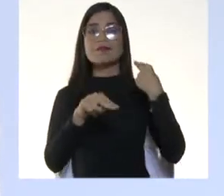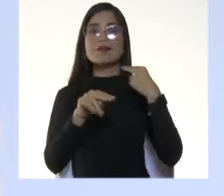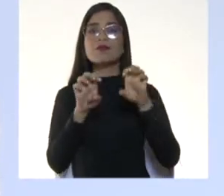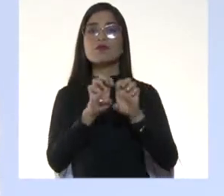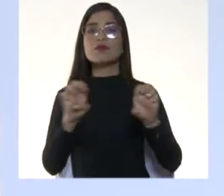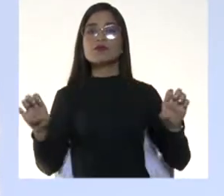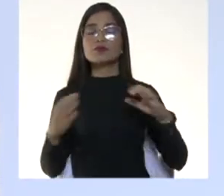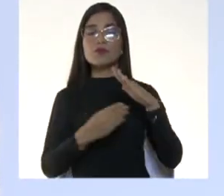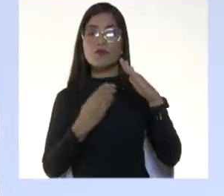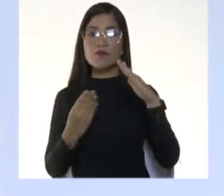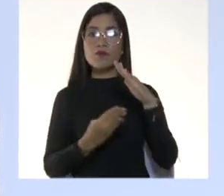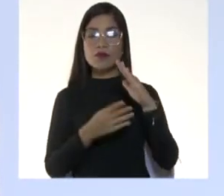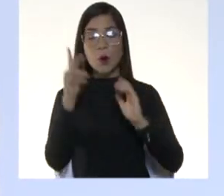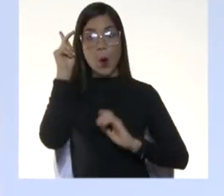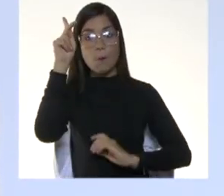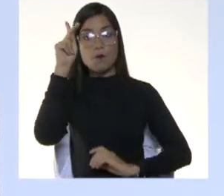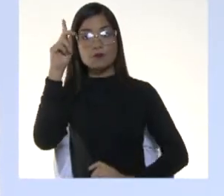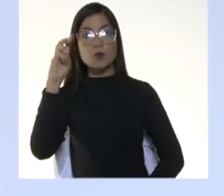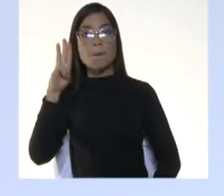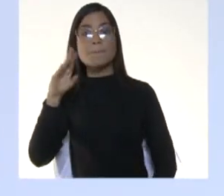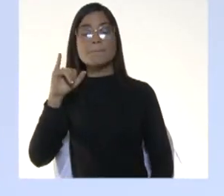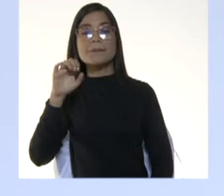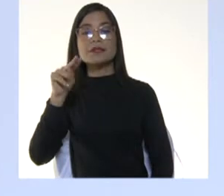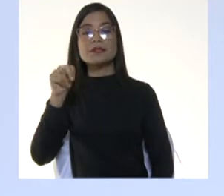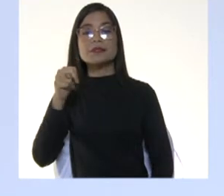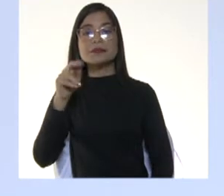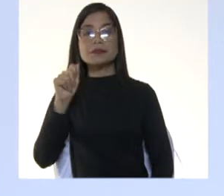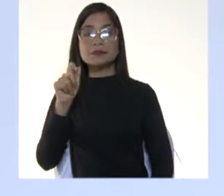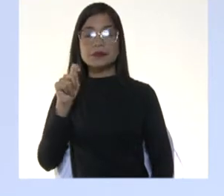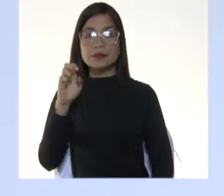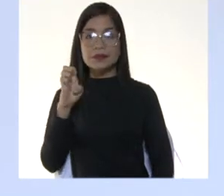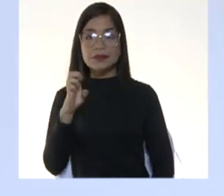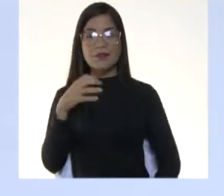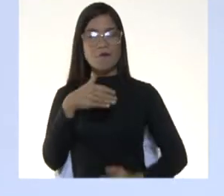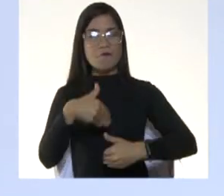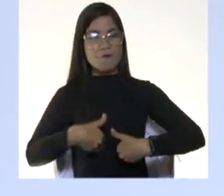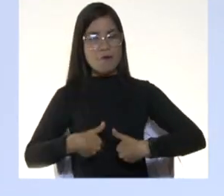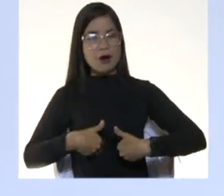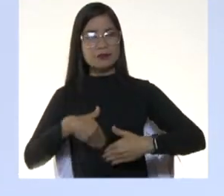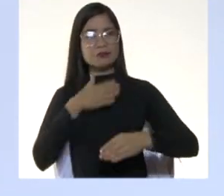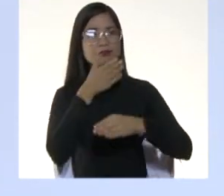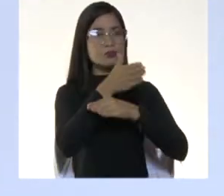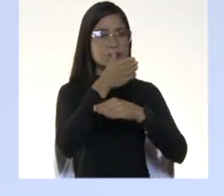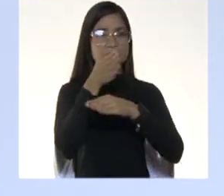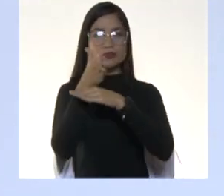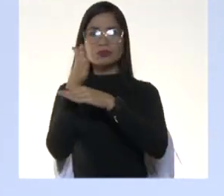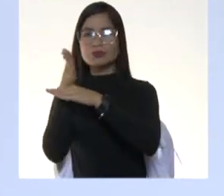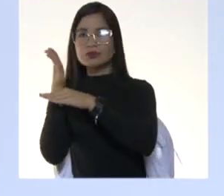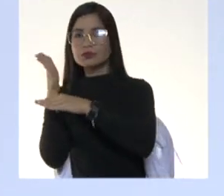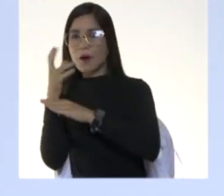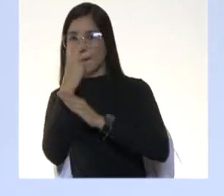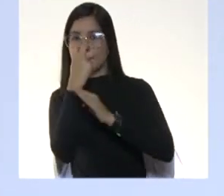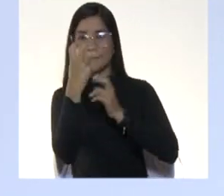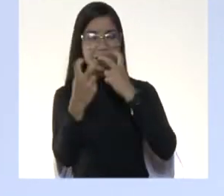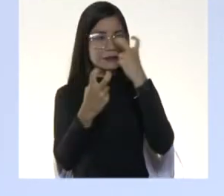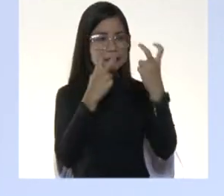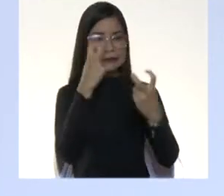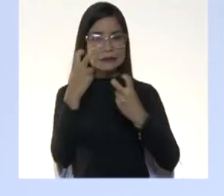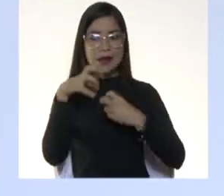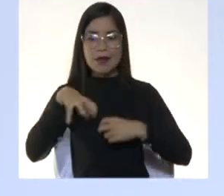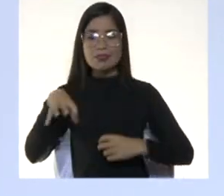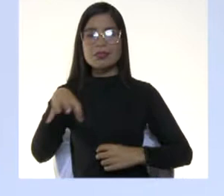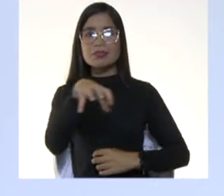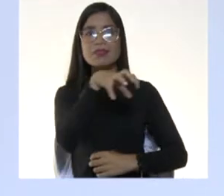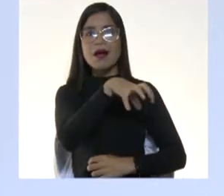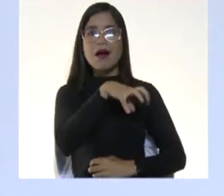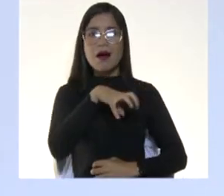el profesor Piñate se hizo un esfuerzo de ir a las regiones, a los estados, a los 24 estados, para saber